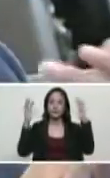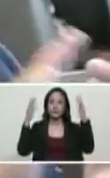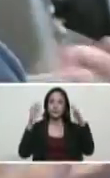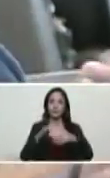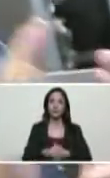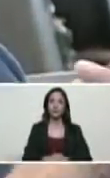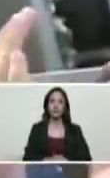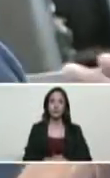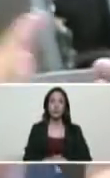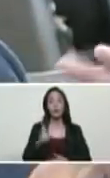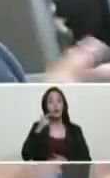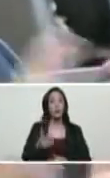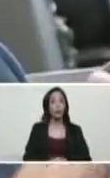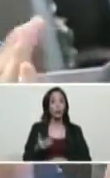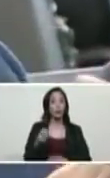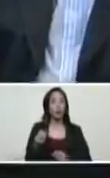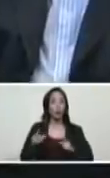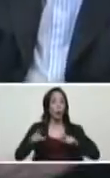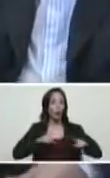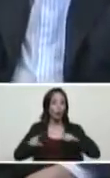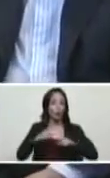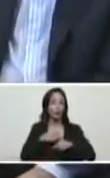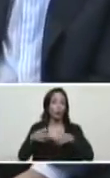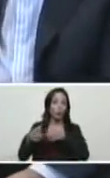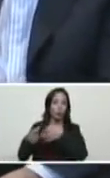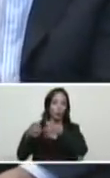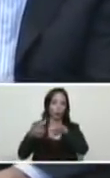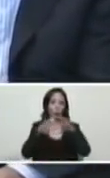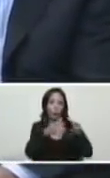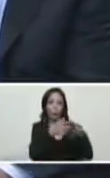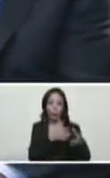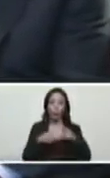Importante la coordinación con los poderes regionales.